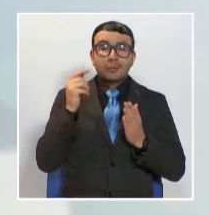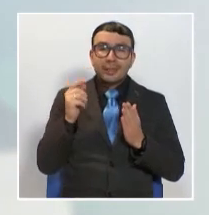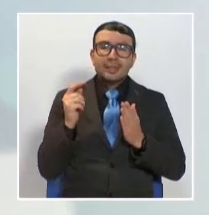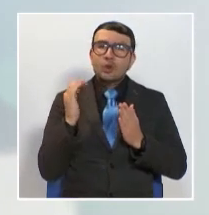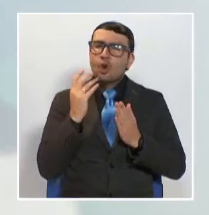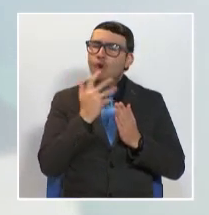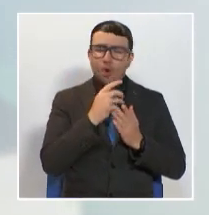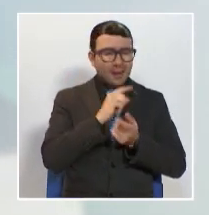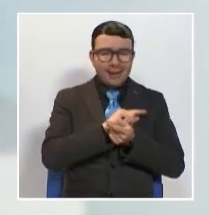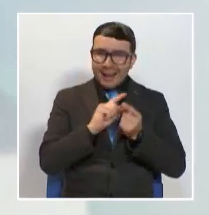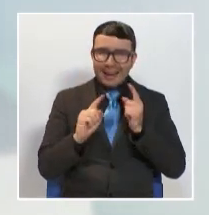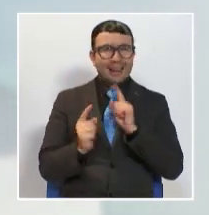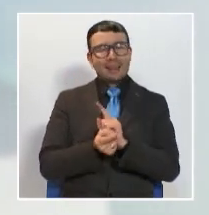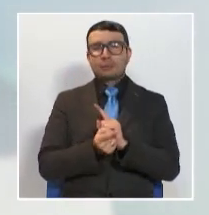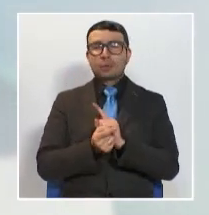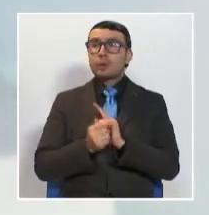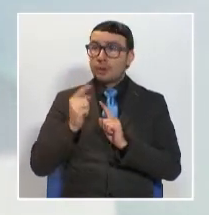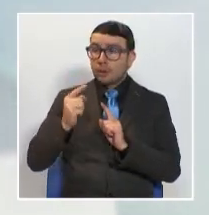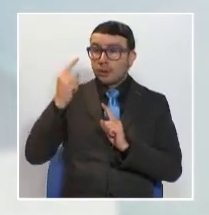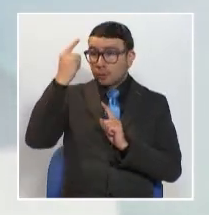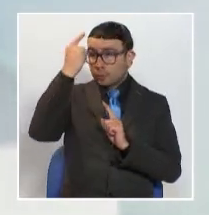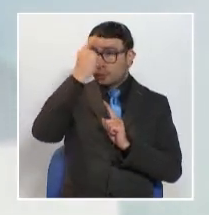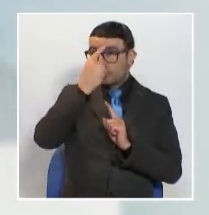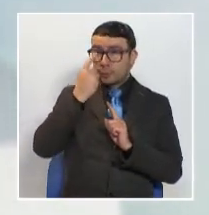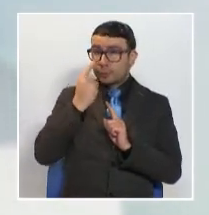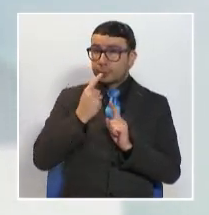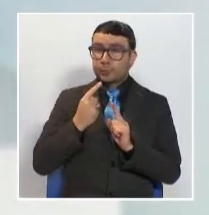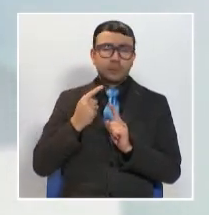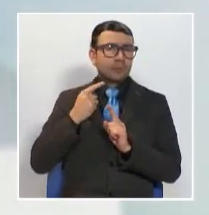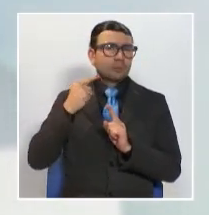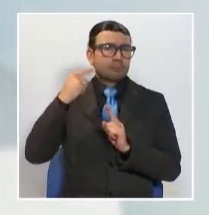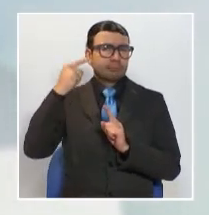hipopigmentación de la piel a nivel de la hemicara derecha.